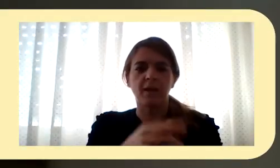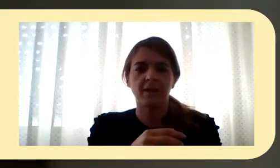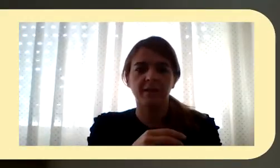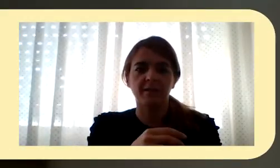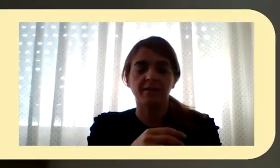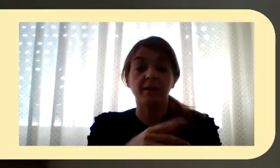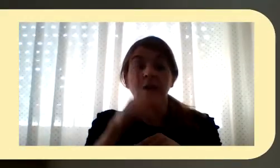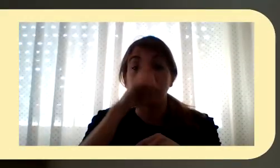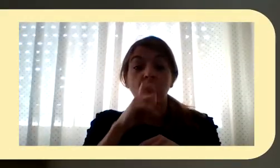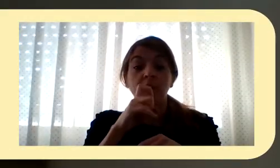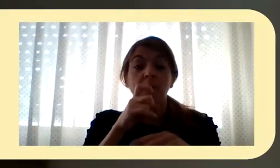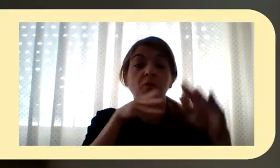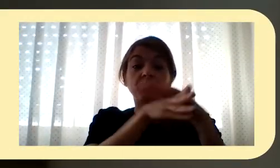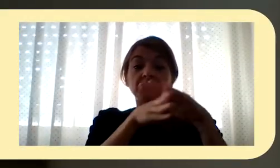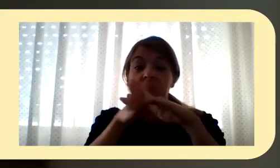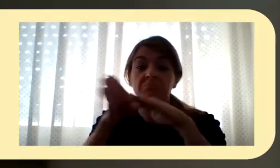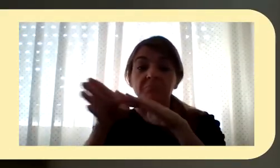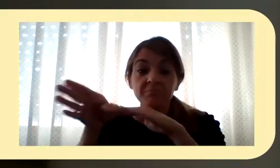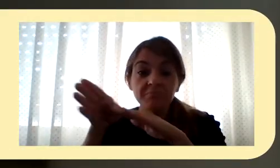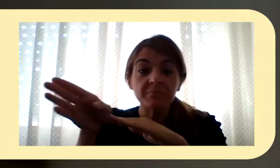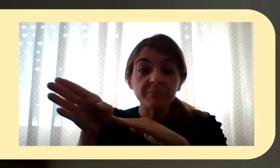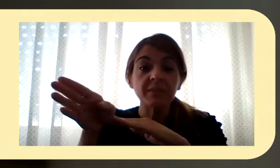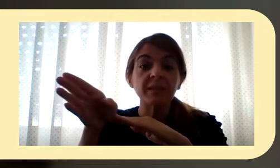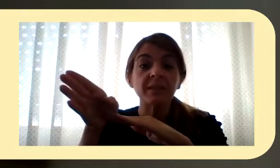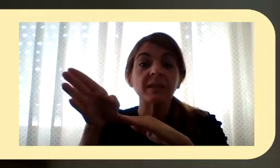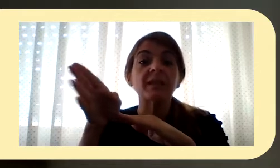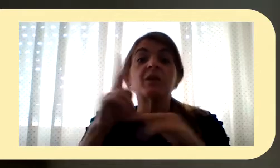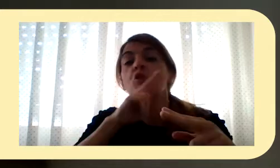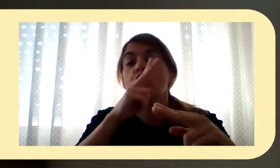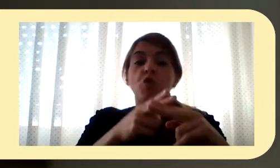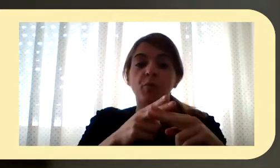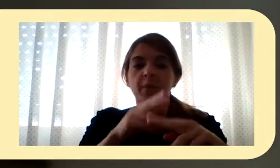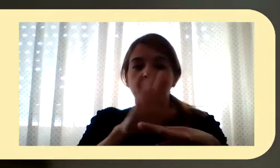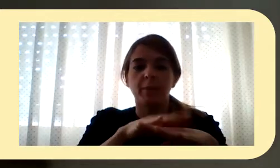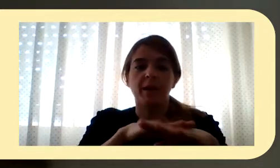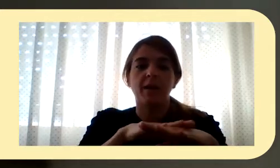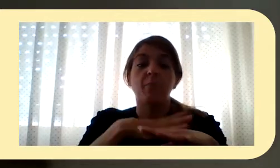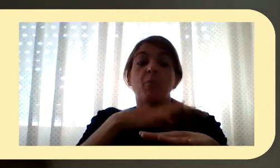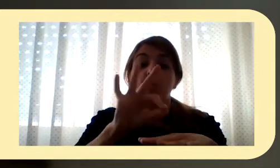mientras vais entrando os pongáis vuestro nombre para poder